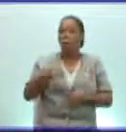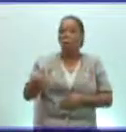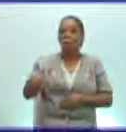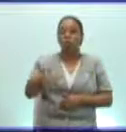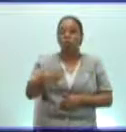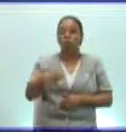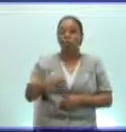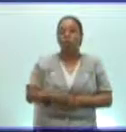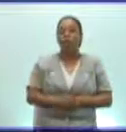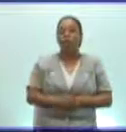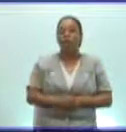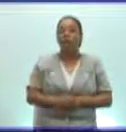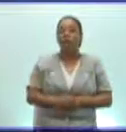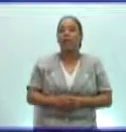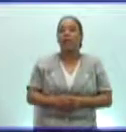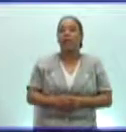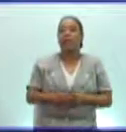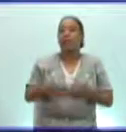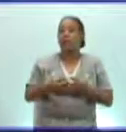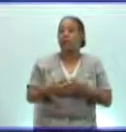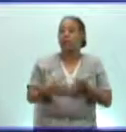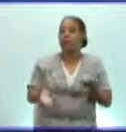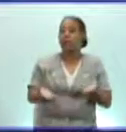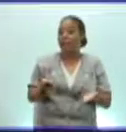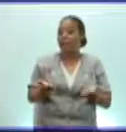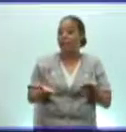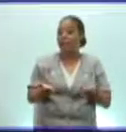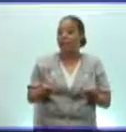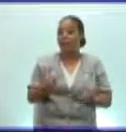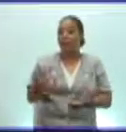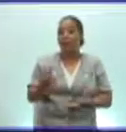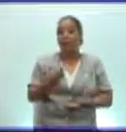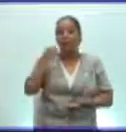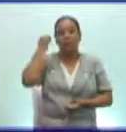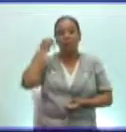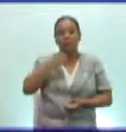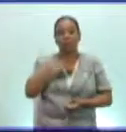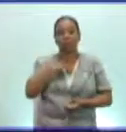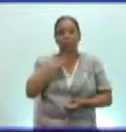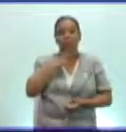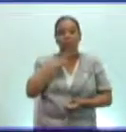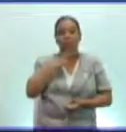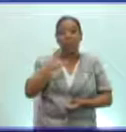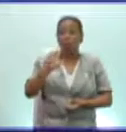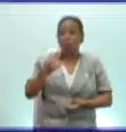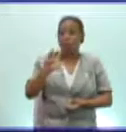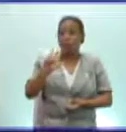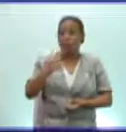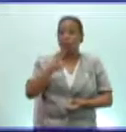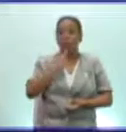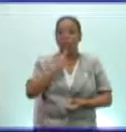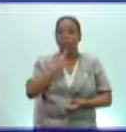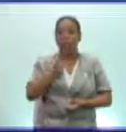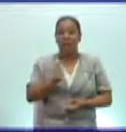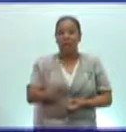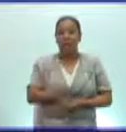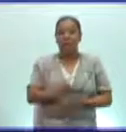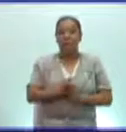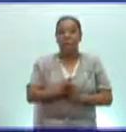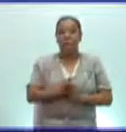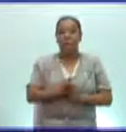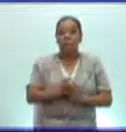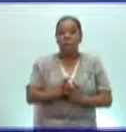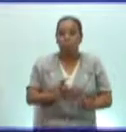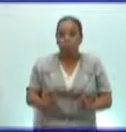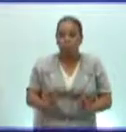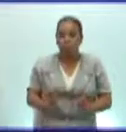respecto al equilibrio que nosotros podíamos pensar en el agua. Y cuando hablamos de agua, aquí nos vamos a referir al agua pura, porque el